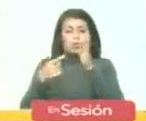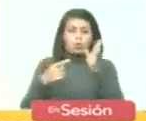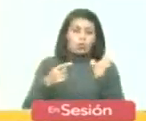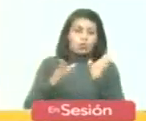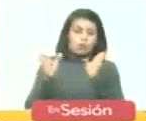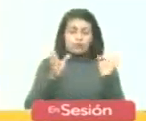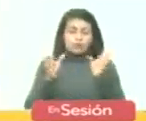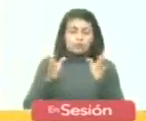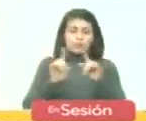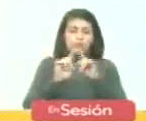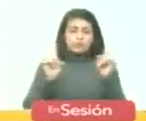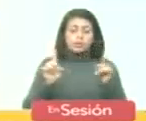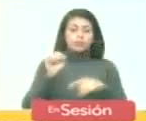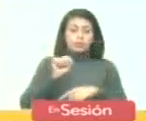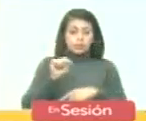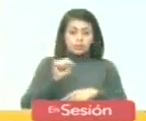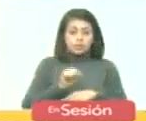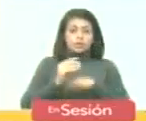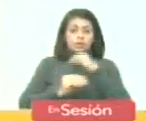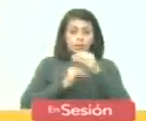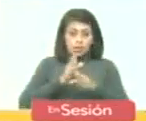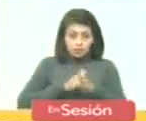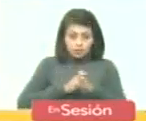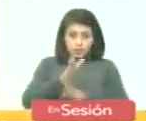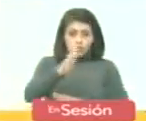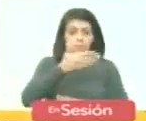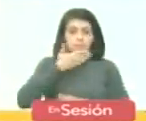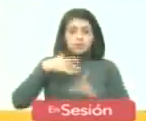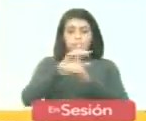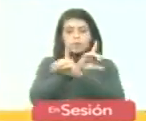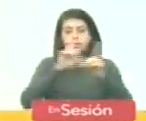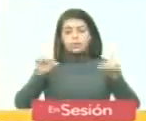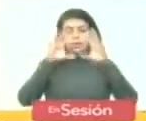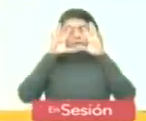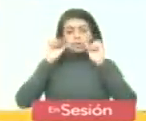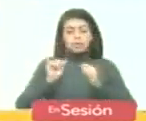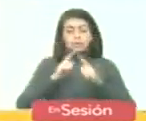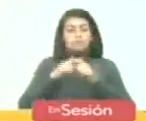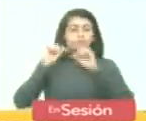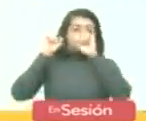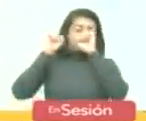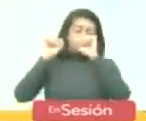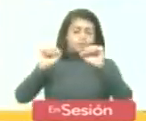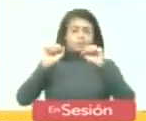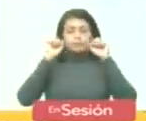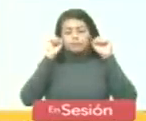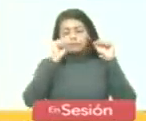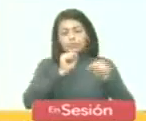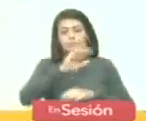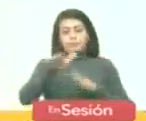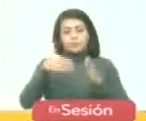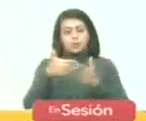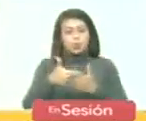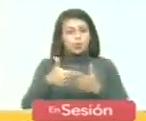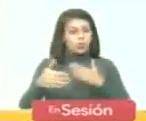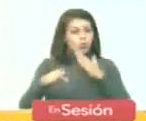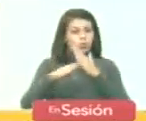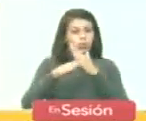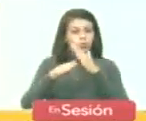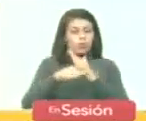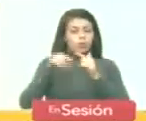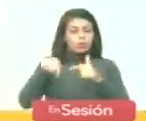pero eso sí, que sea la vía democrática del entendimiento, y repudiamos todo acto que vaya en